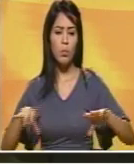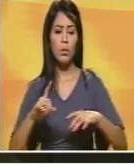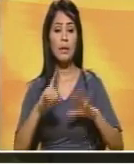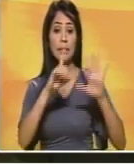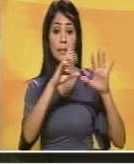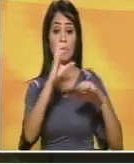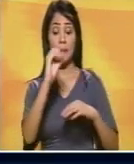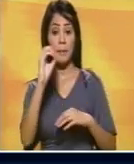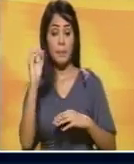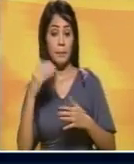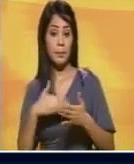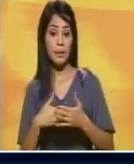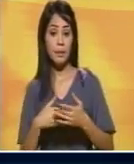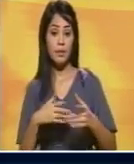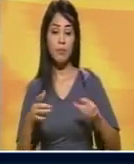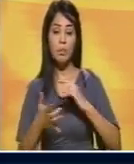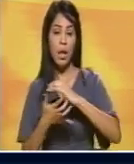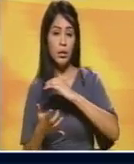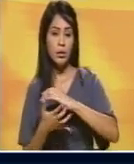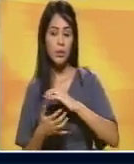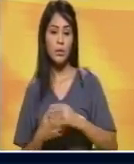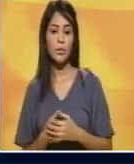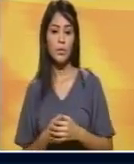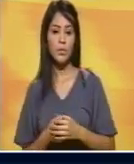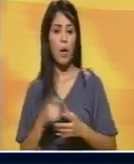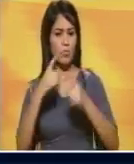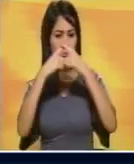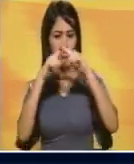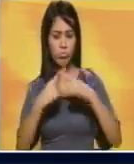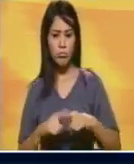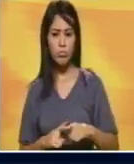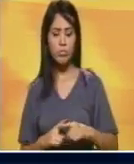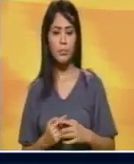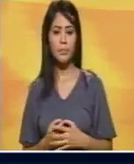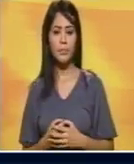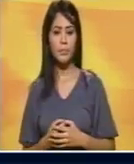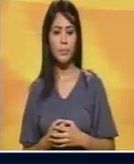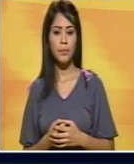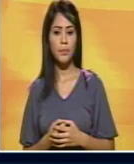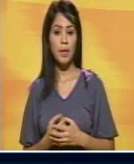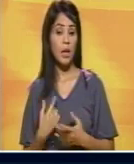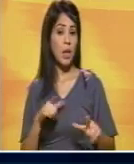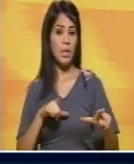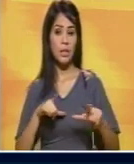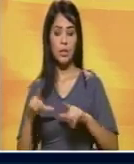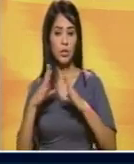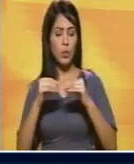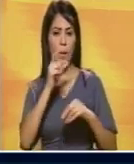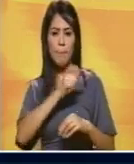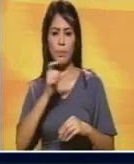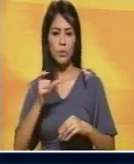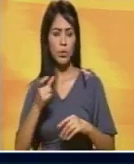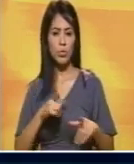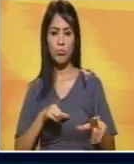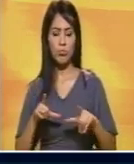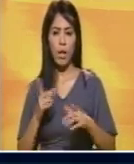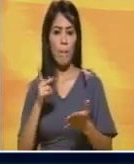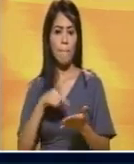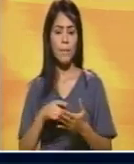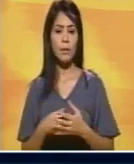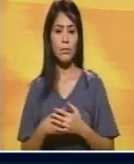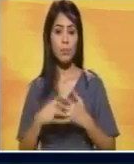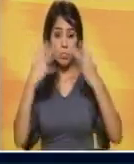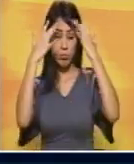y técnicos, nuestros coordinadores de centro, operadores de inventario, técnicos de soporte. Tenemos ya todo nuestro personal completamente listo,